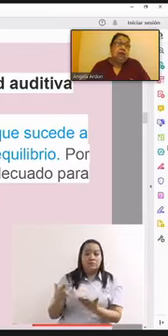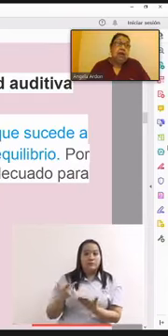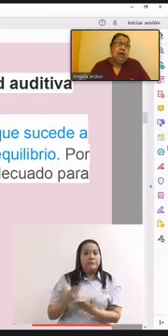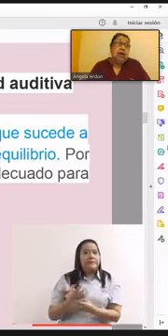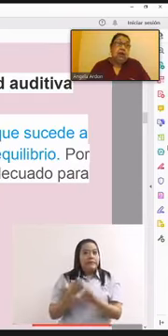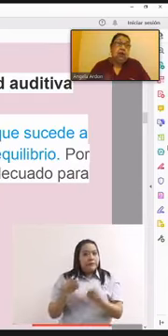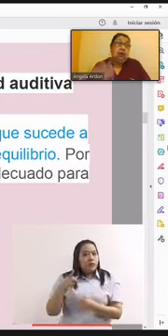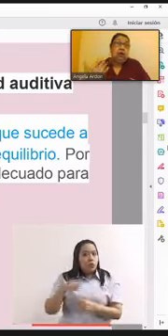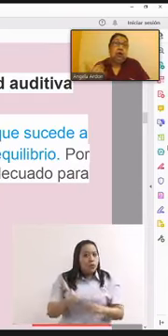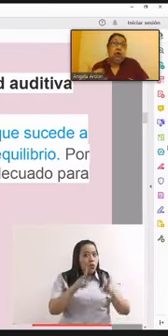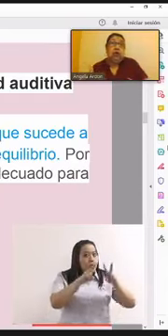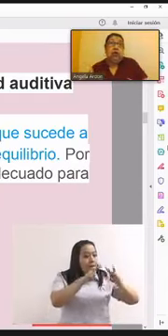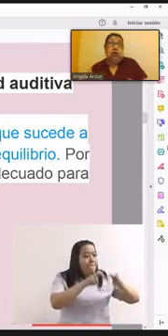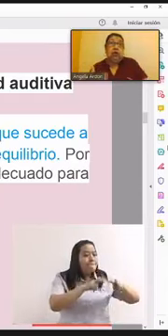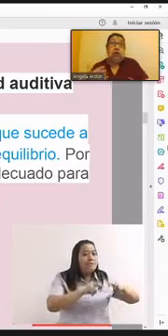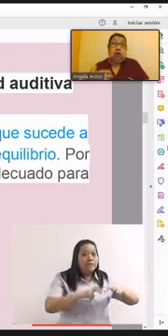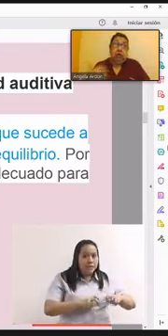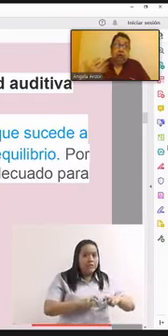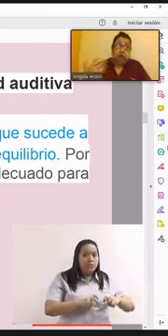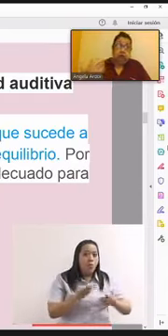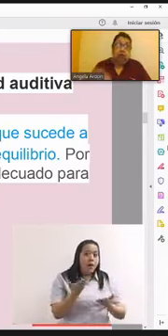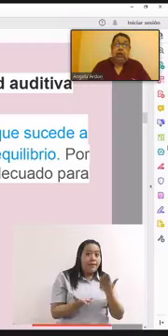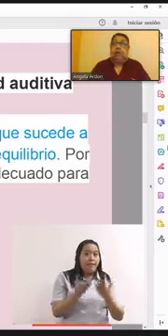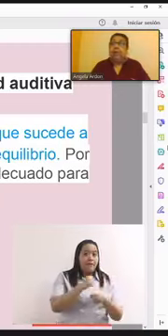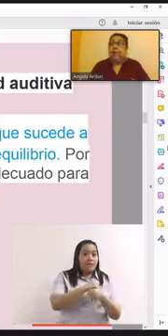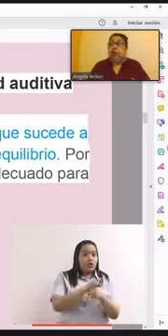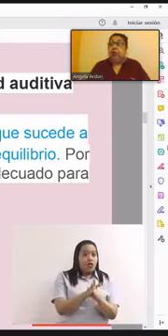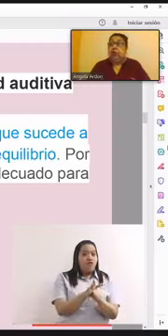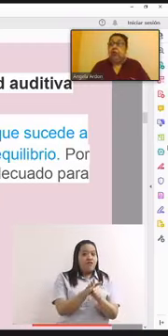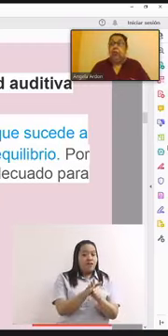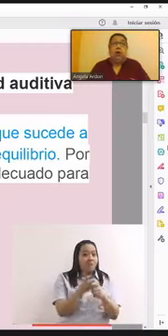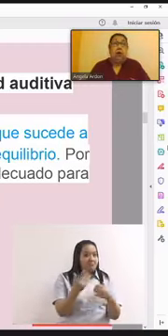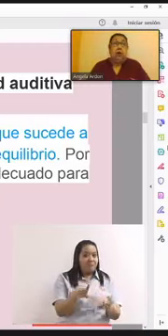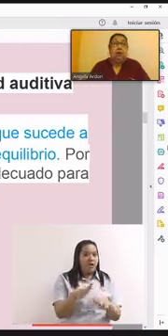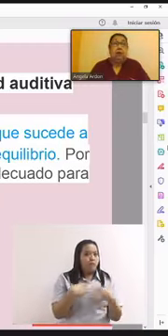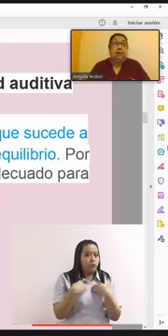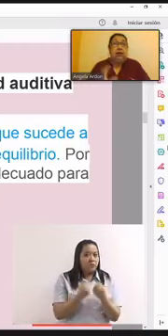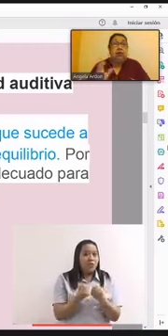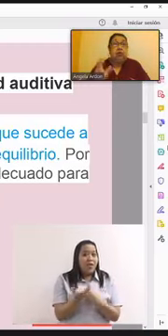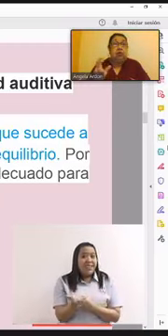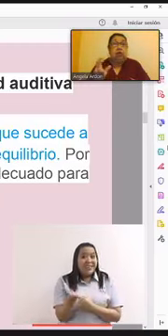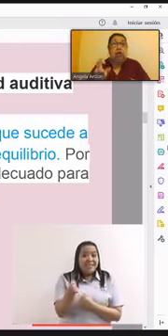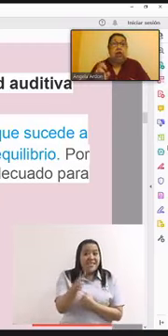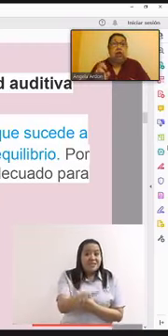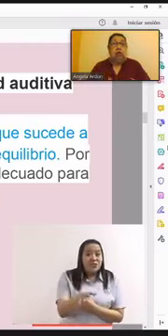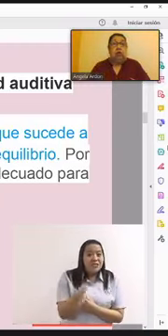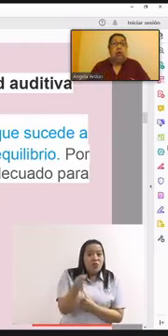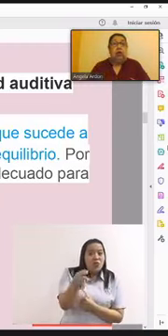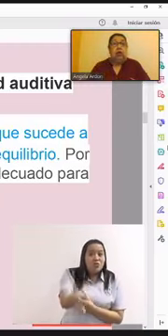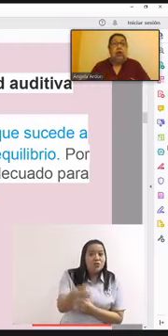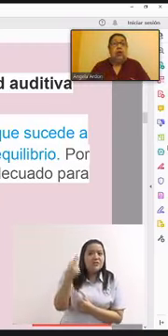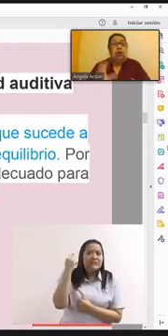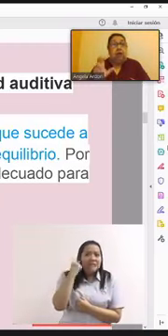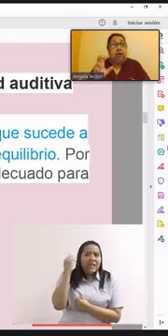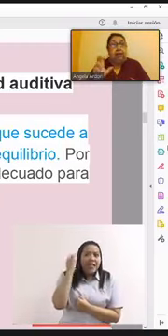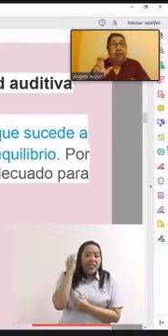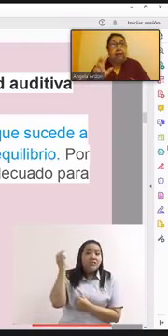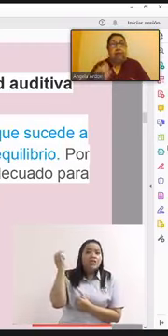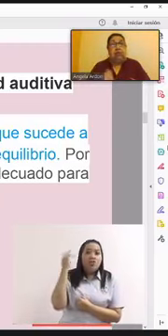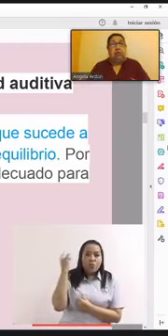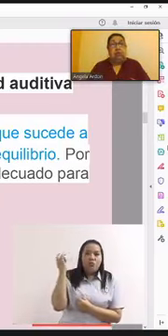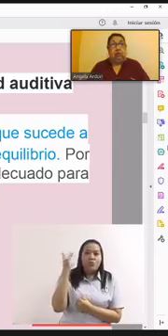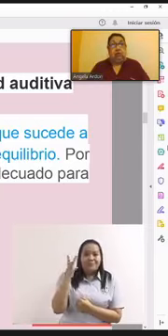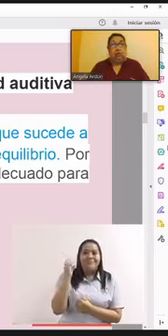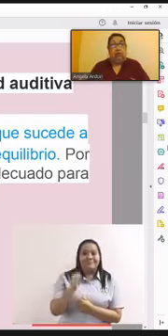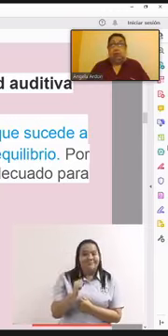realizando, pero según los estudios que yo hice cuando estudié, yo me acuerdo que la falta de oxígeno, eso afecta